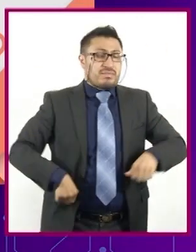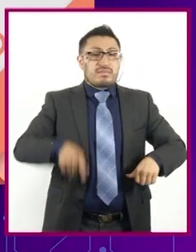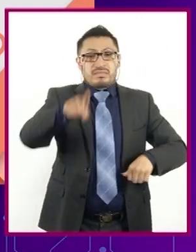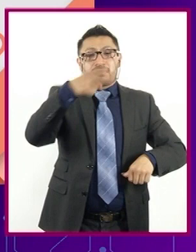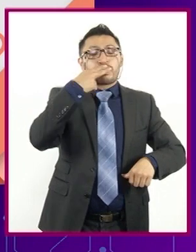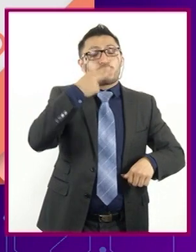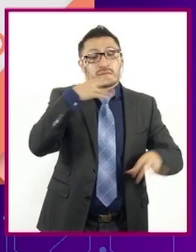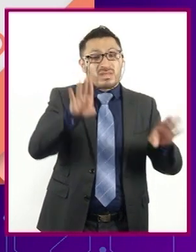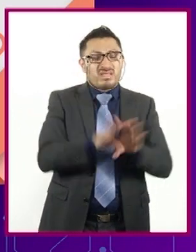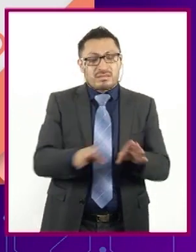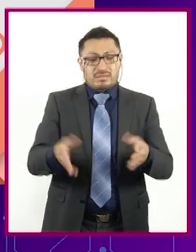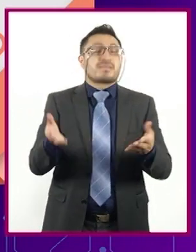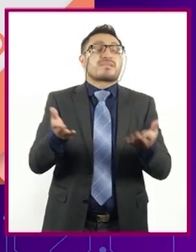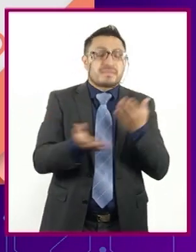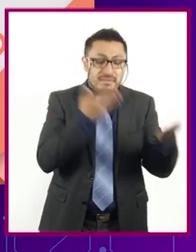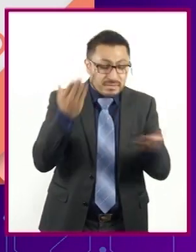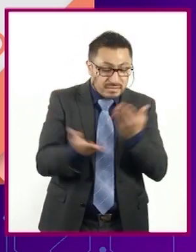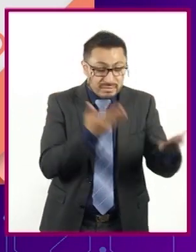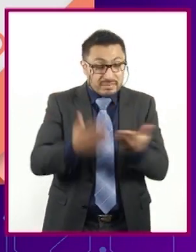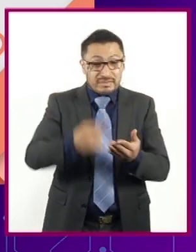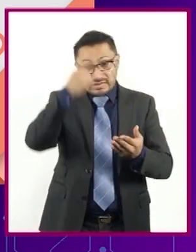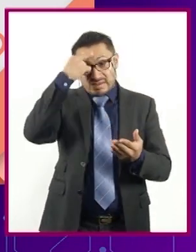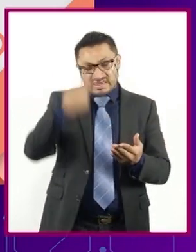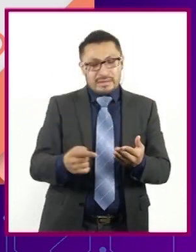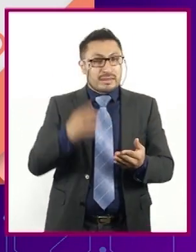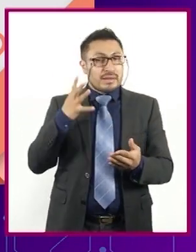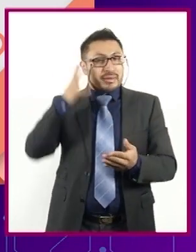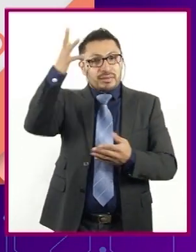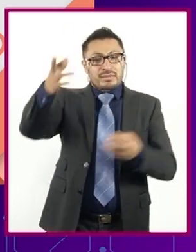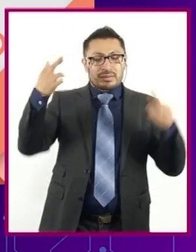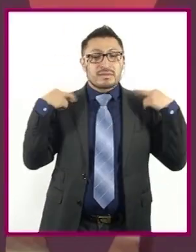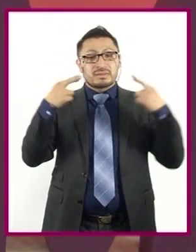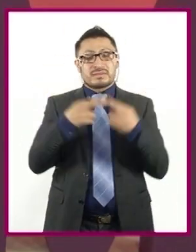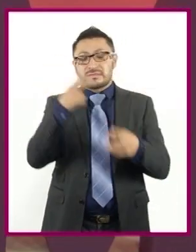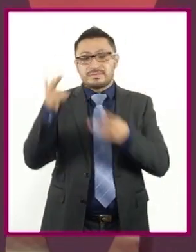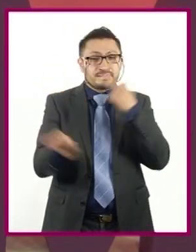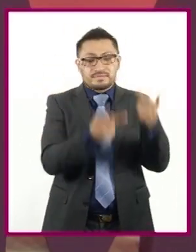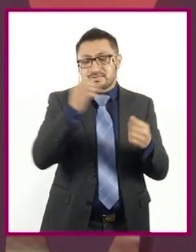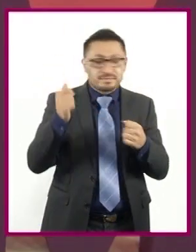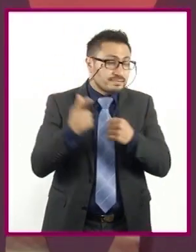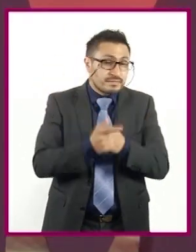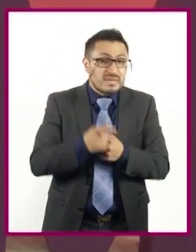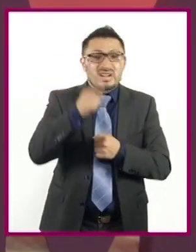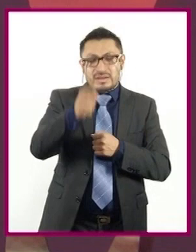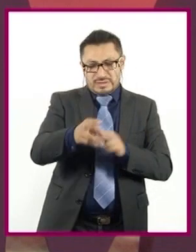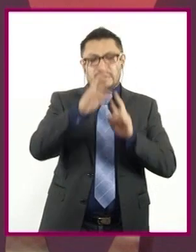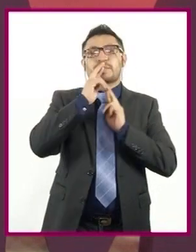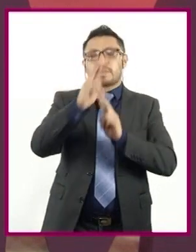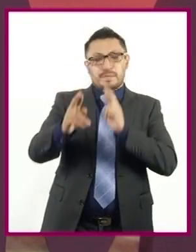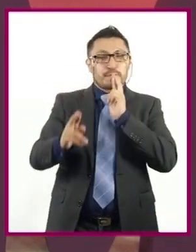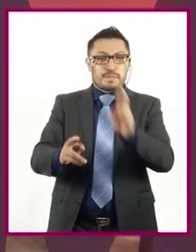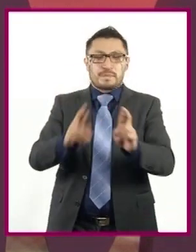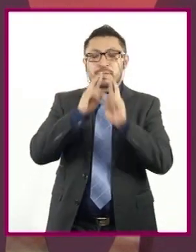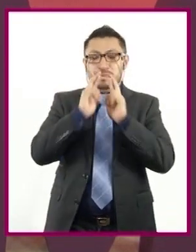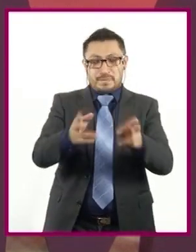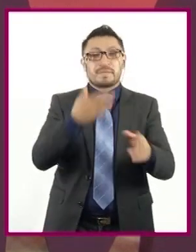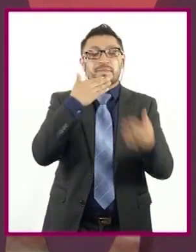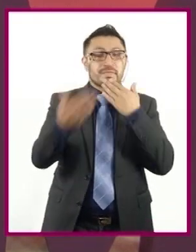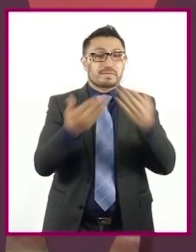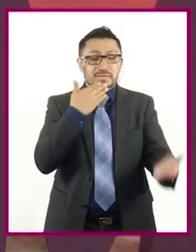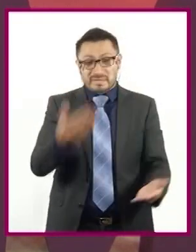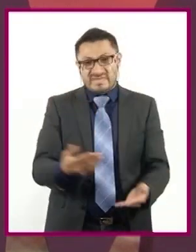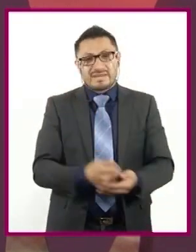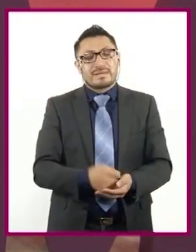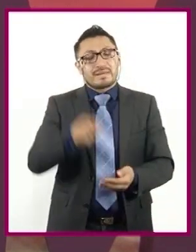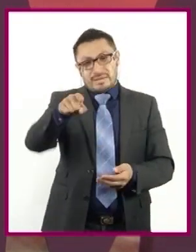utilícenlas como fuente de estudio para que cuando sus maestras o maestros les pregunten sobre los mismos, ustedes cuenten con todo